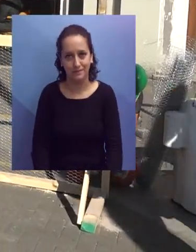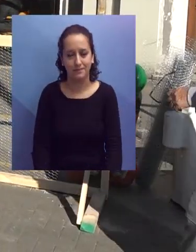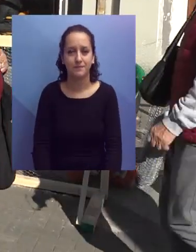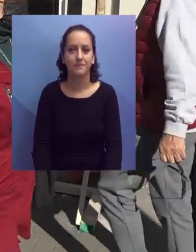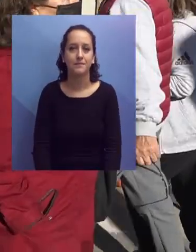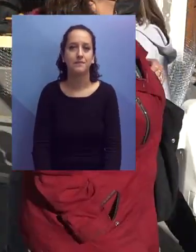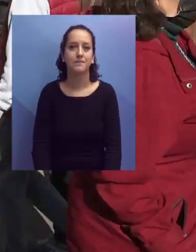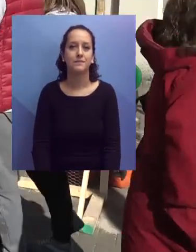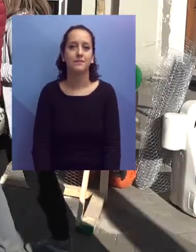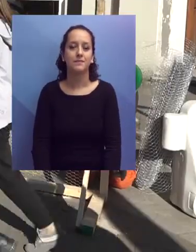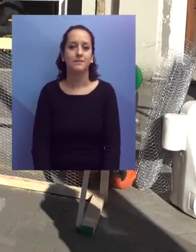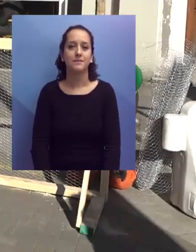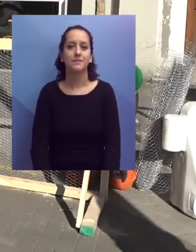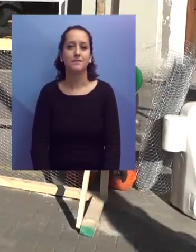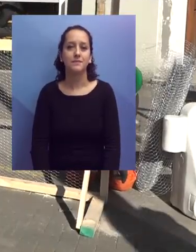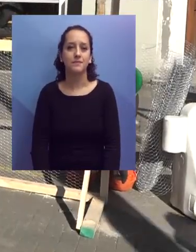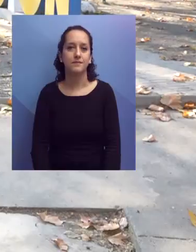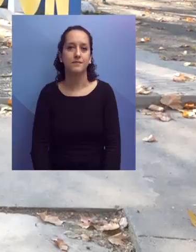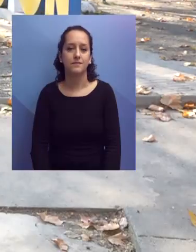ciudadanía.